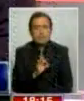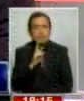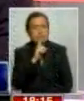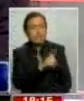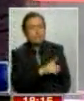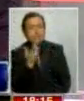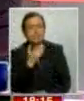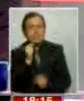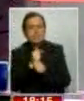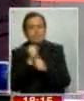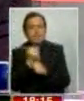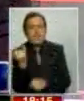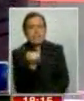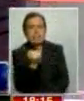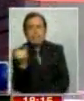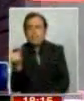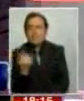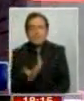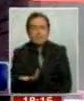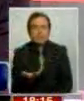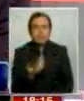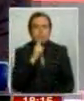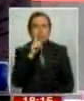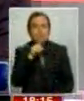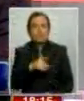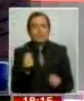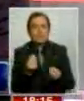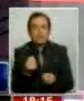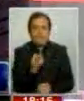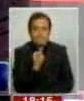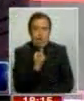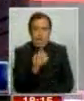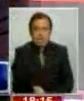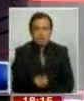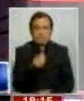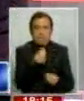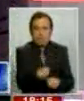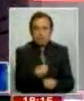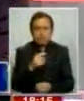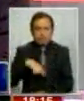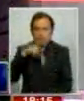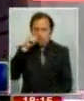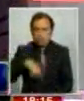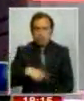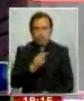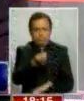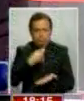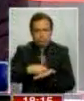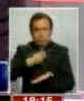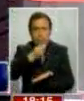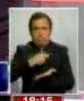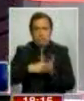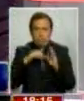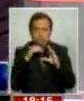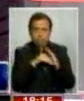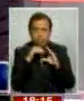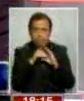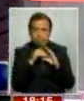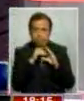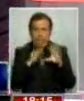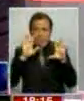trabajadores independientes hoy día en Chile? Cuando ellos dan una boleta y durante todo el año, digamos, reciben sus ingresos, se les retiene el